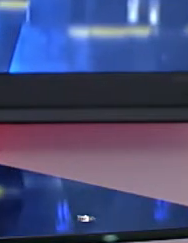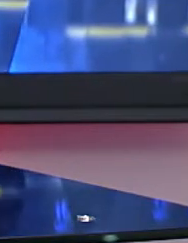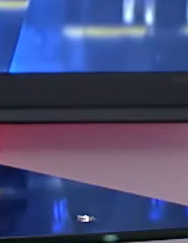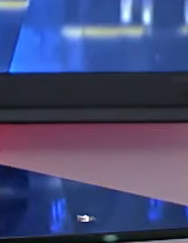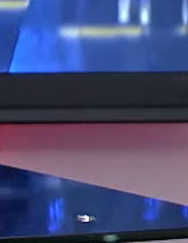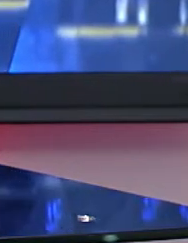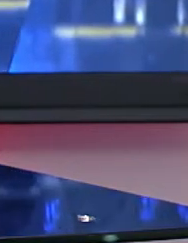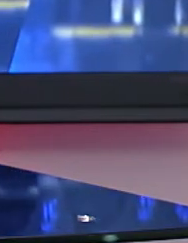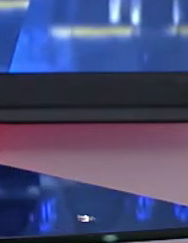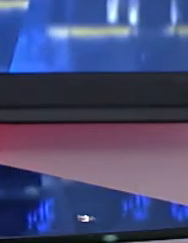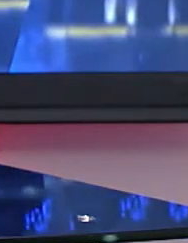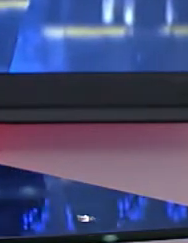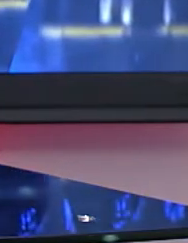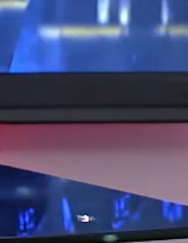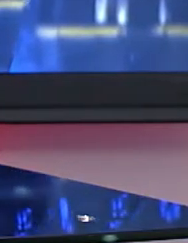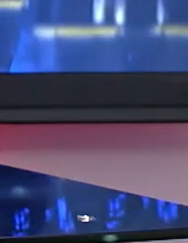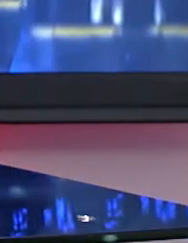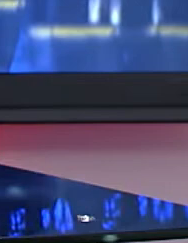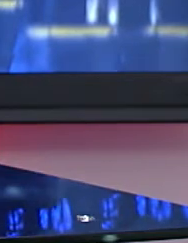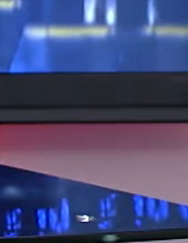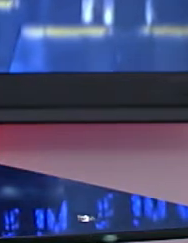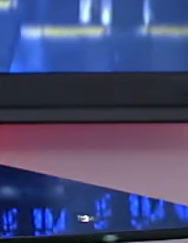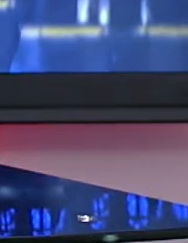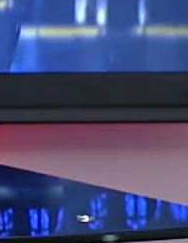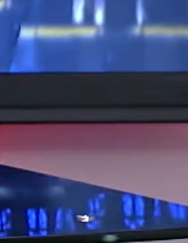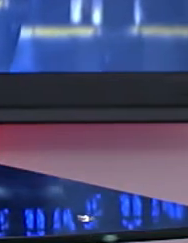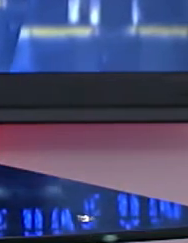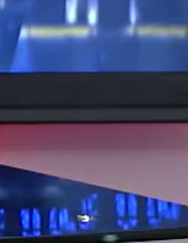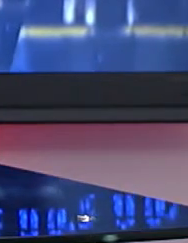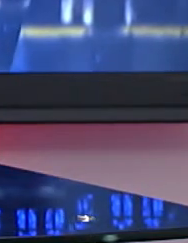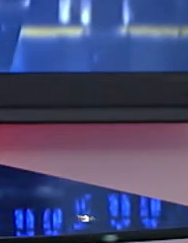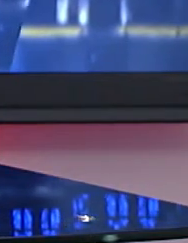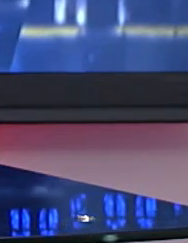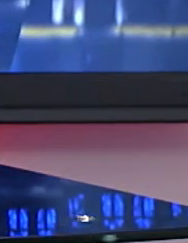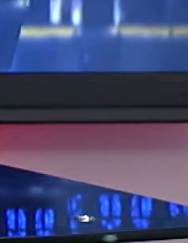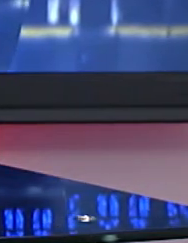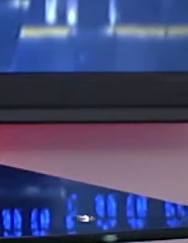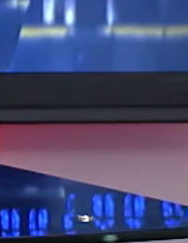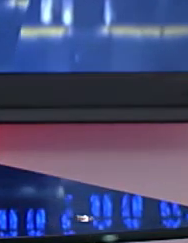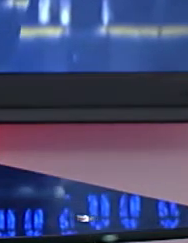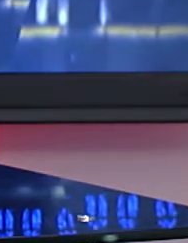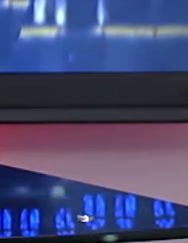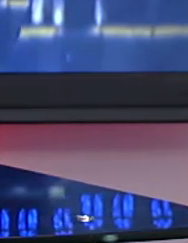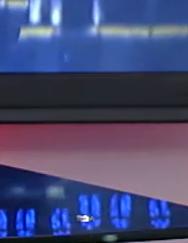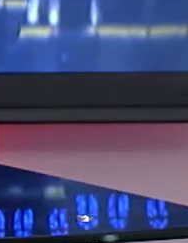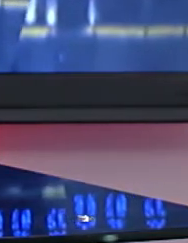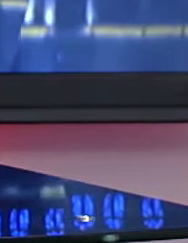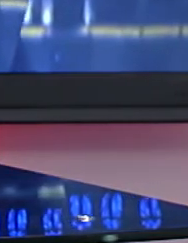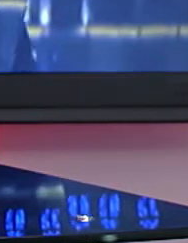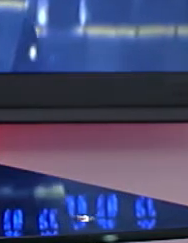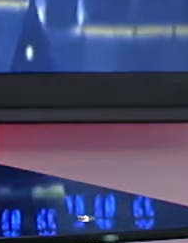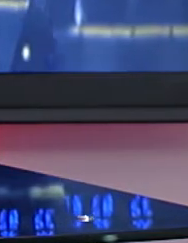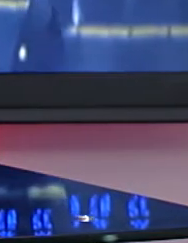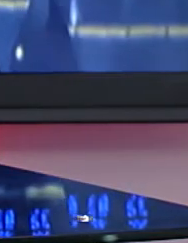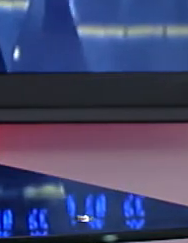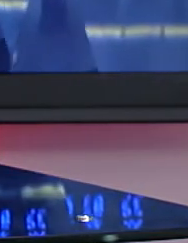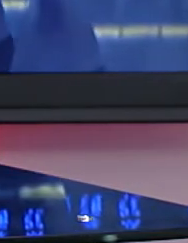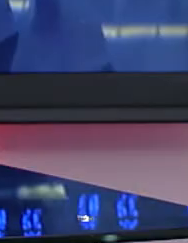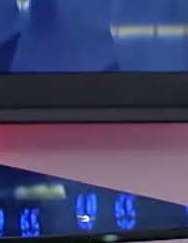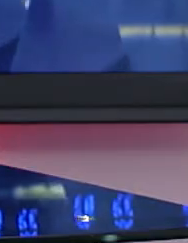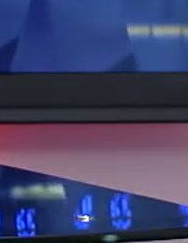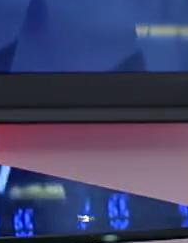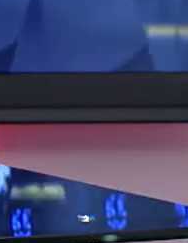millones de pesos al instituto morelense de procesos electorales y participación ciudadana por concepto de ampliación